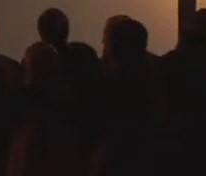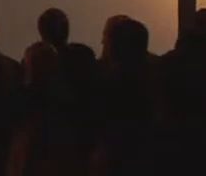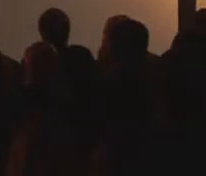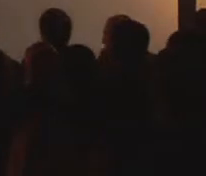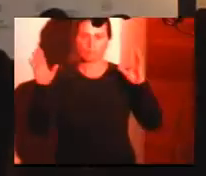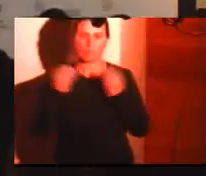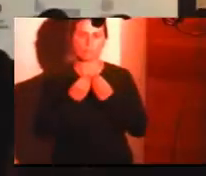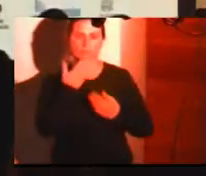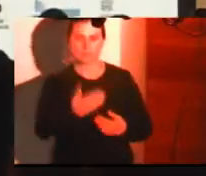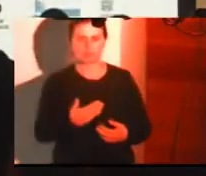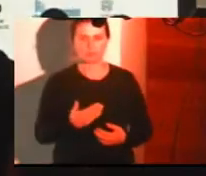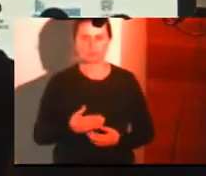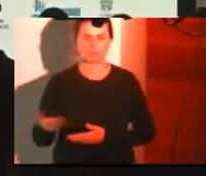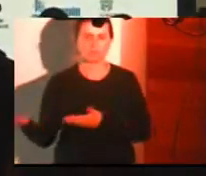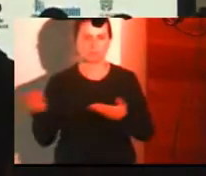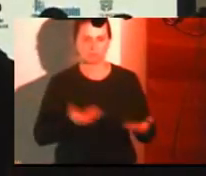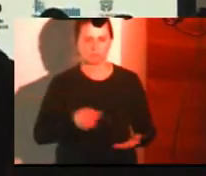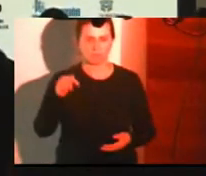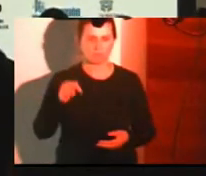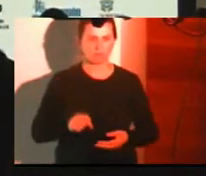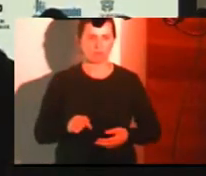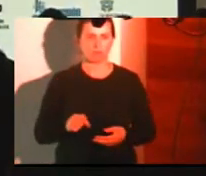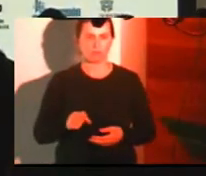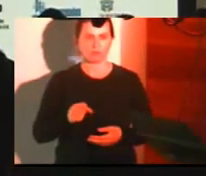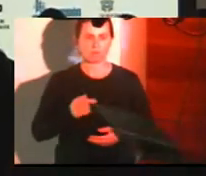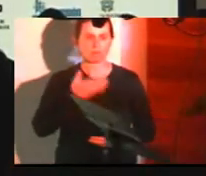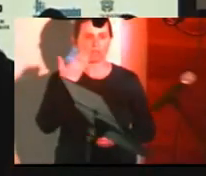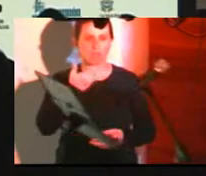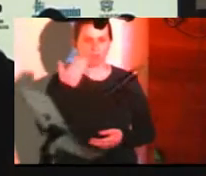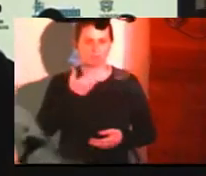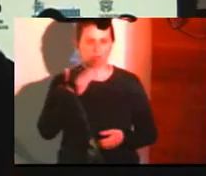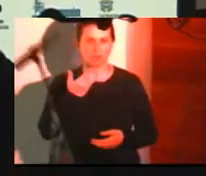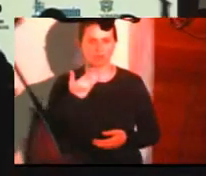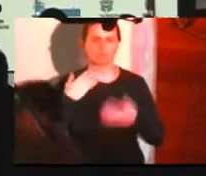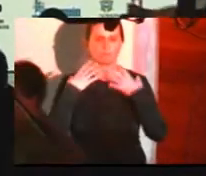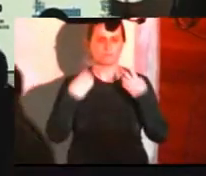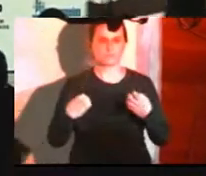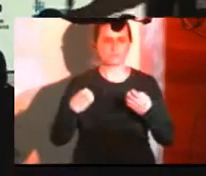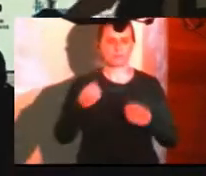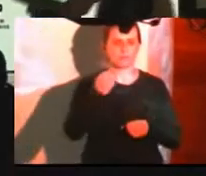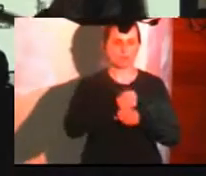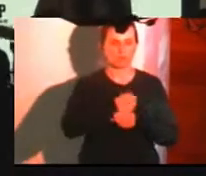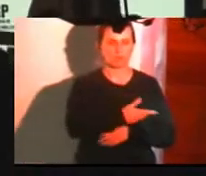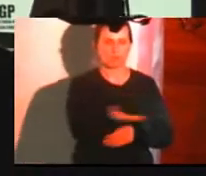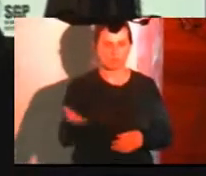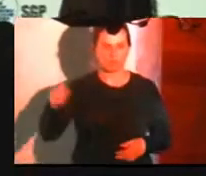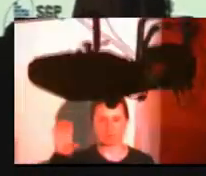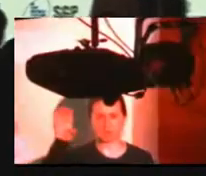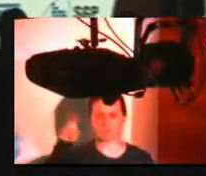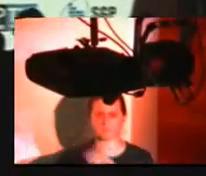Muchas gracias. Vamos a invitar a continuación a hacer uso de la palabra al señor Secretario de Gestión Pública de la provincia del